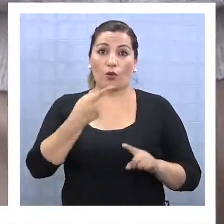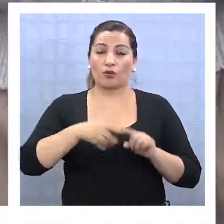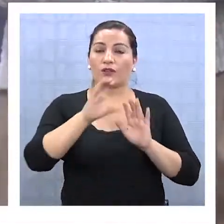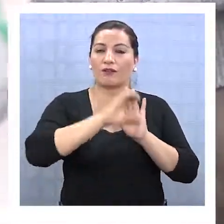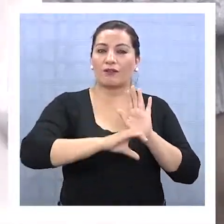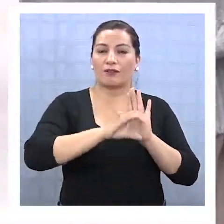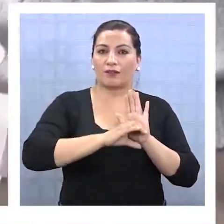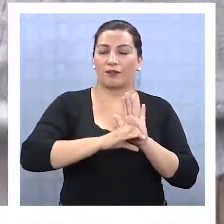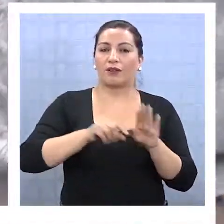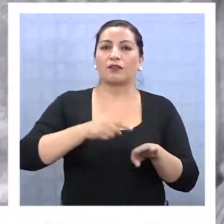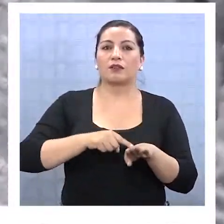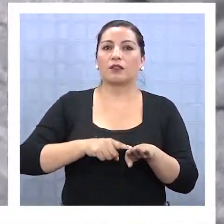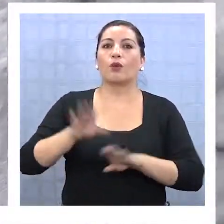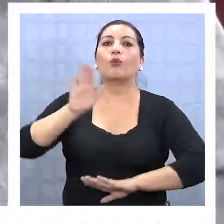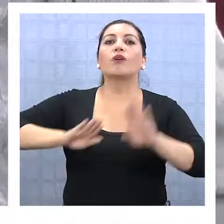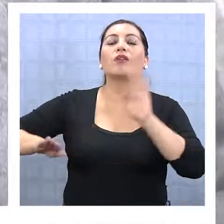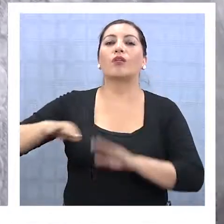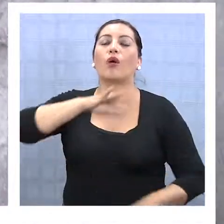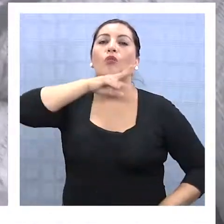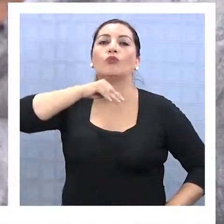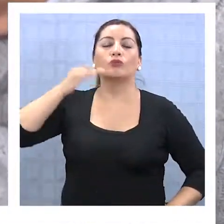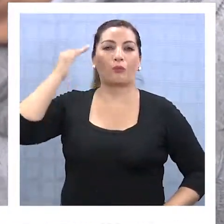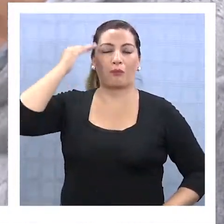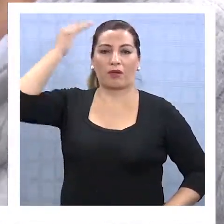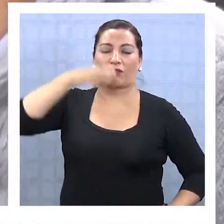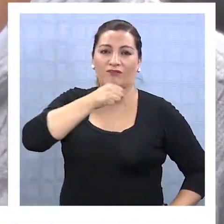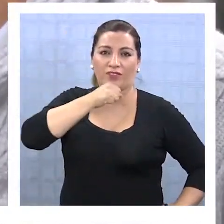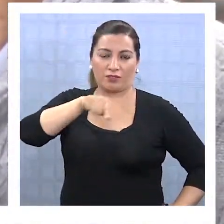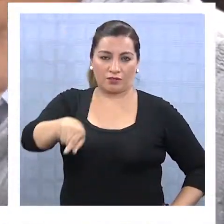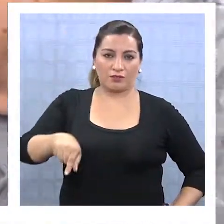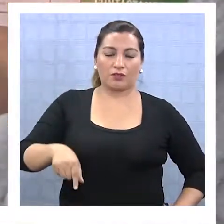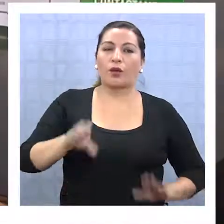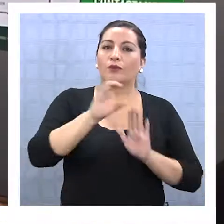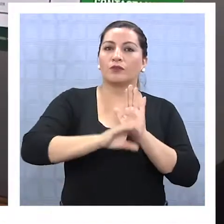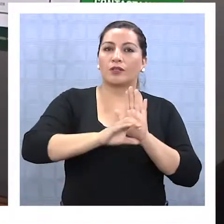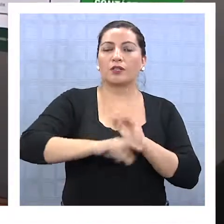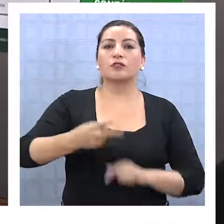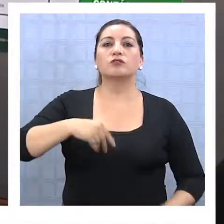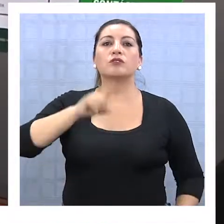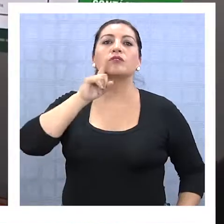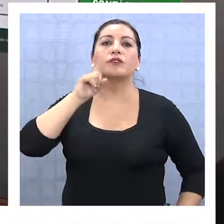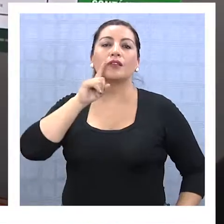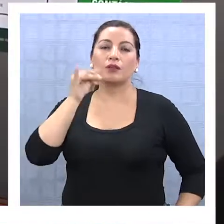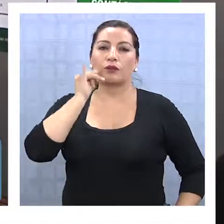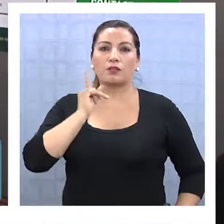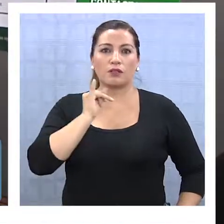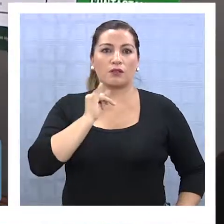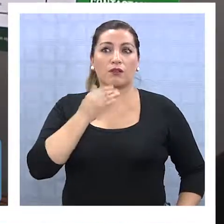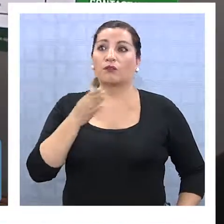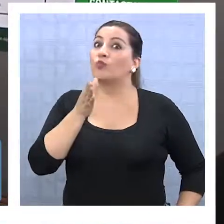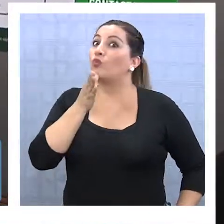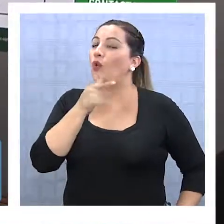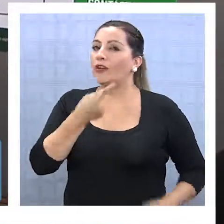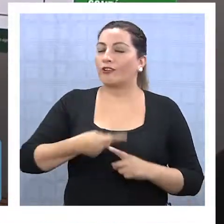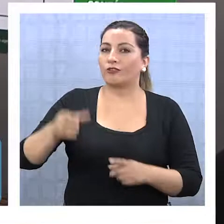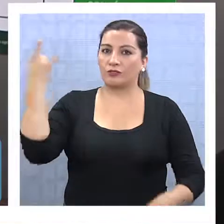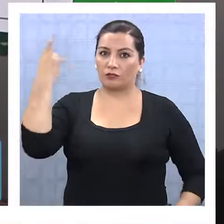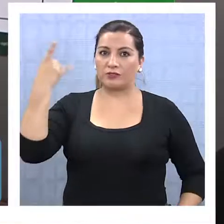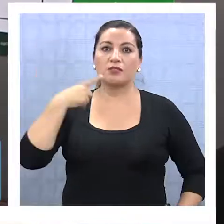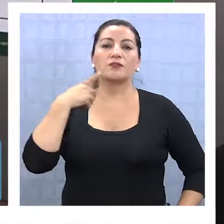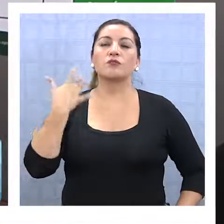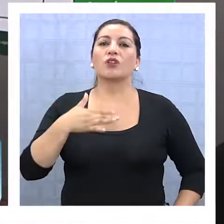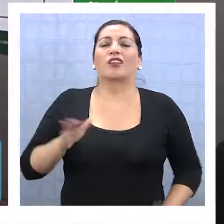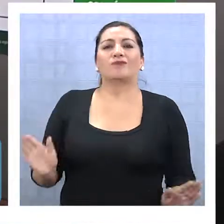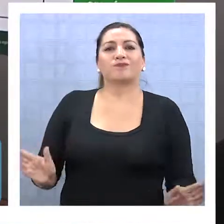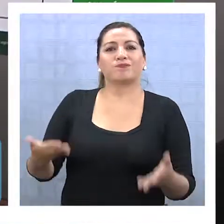carrera técnica es cuidado del adulto mayor. Ya es una carrera también que trajimos a la región. Tampoco está y creo que es